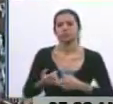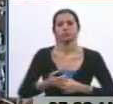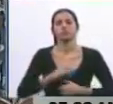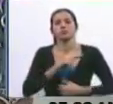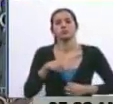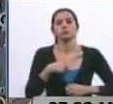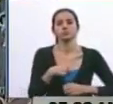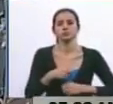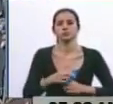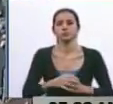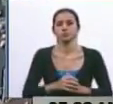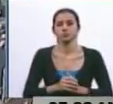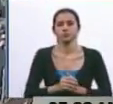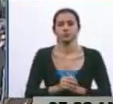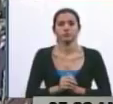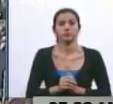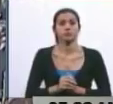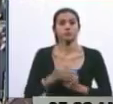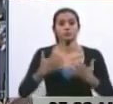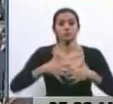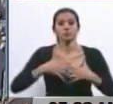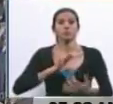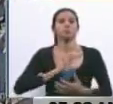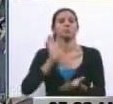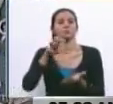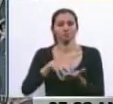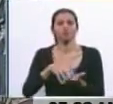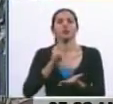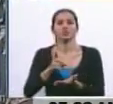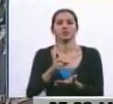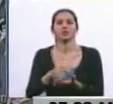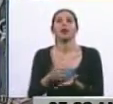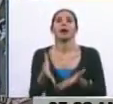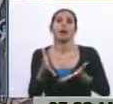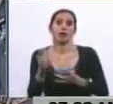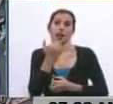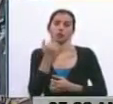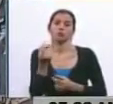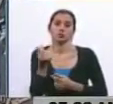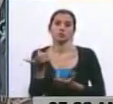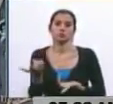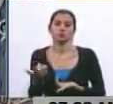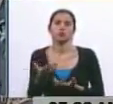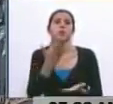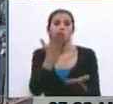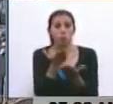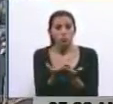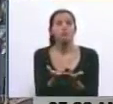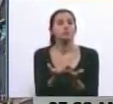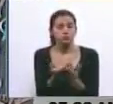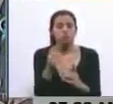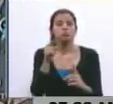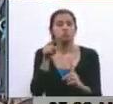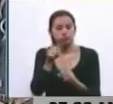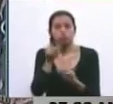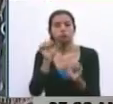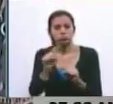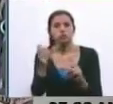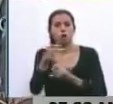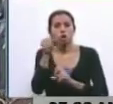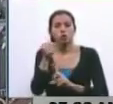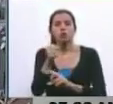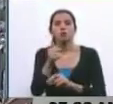nosotros somos una empresa del Estado que debe dar ganancias y así nos lo hemos propuesto y lo hemos logrado. Ya el